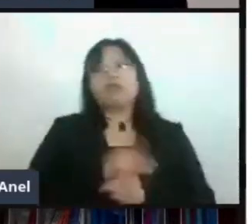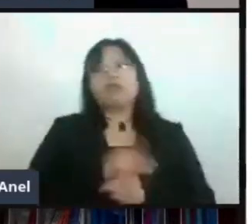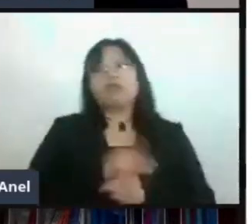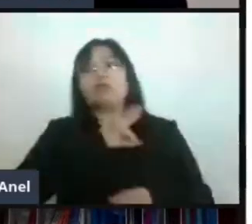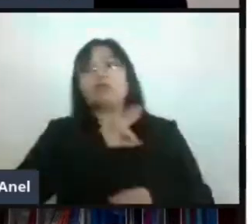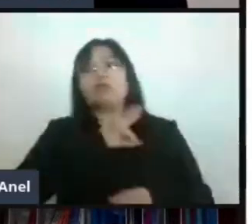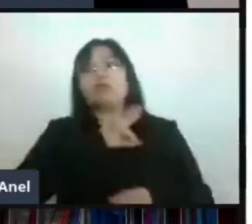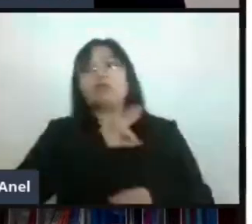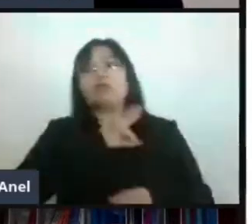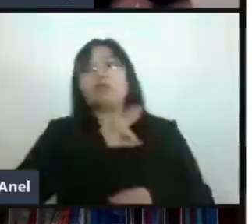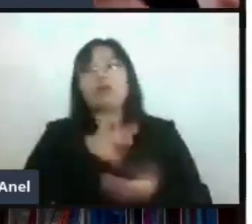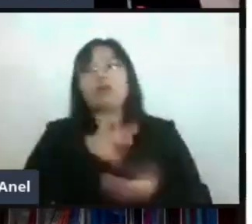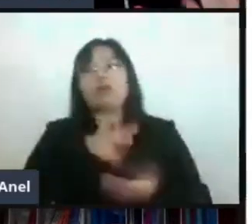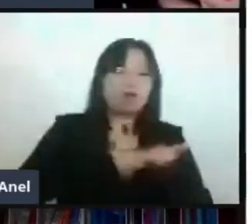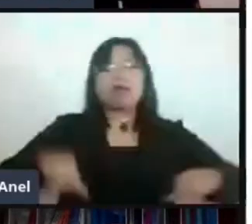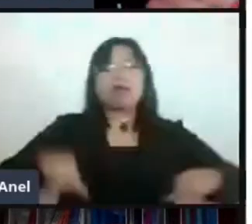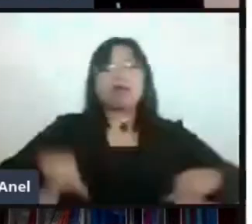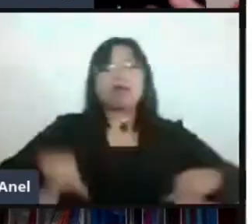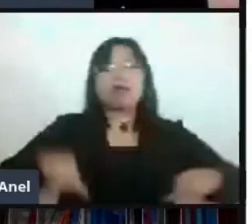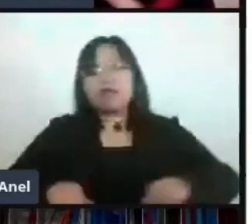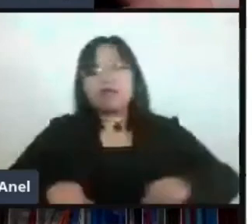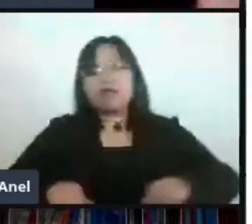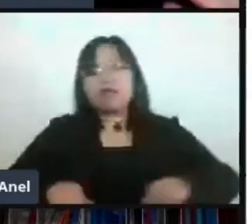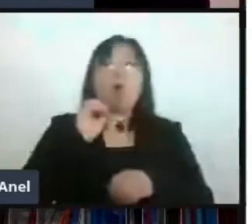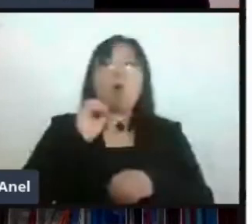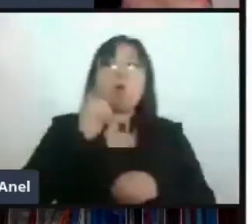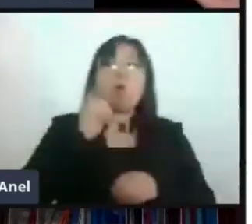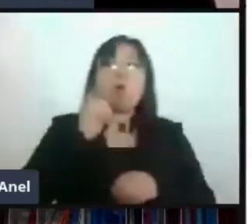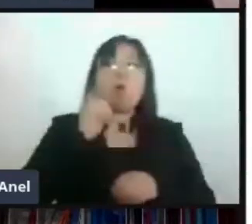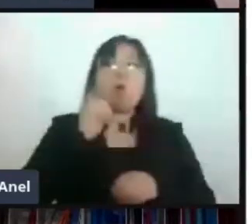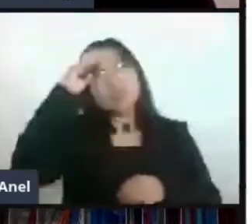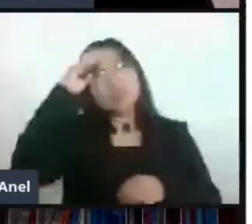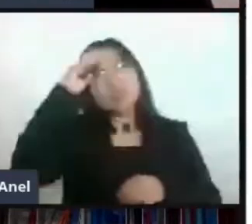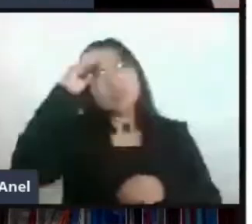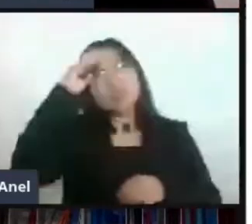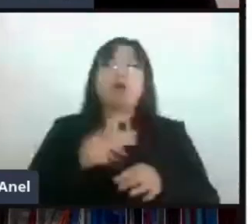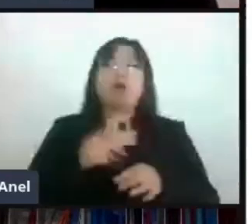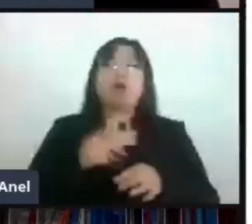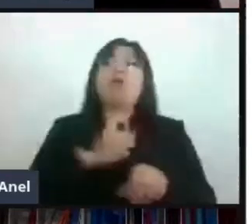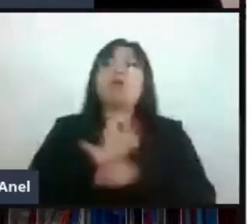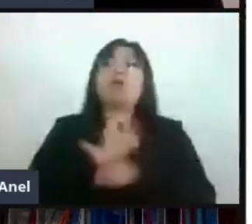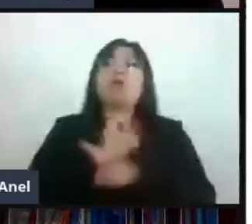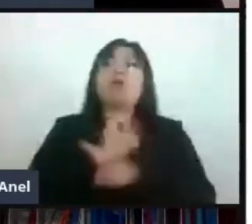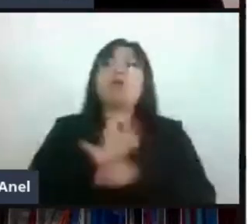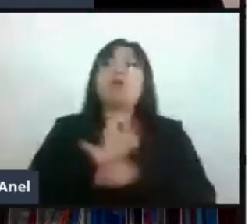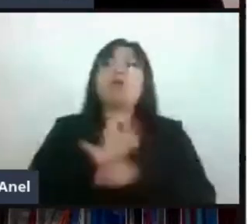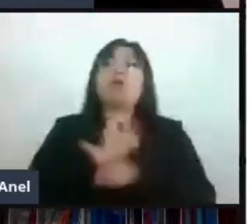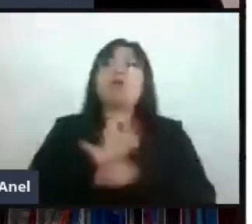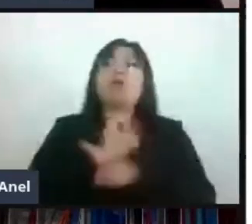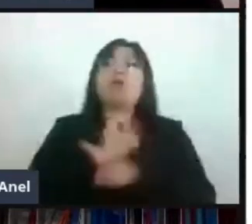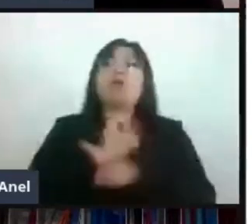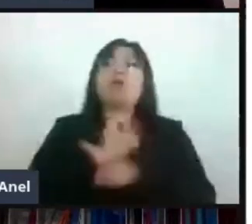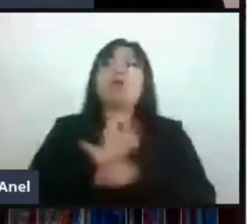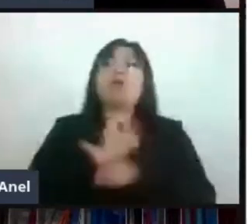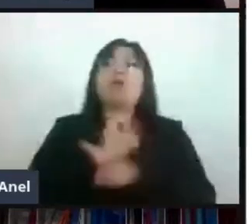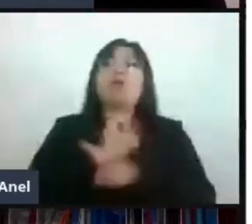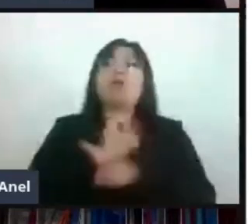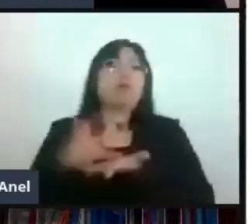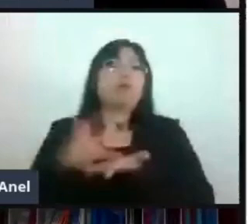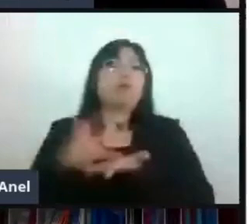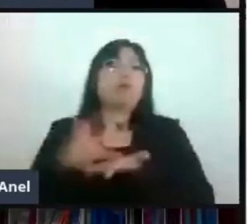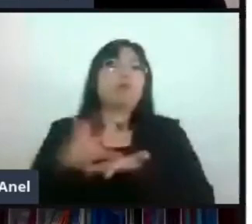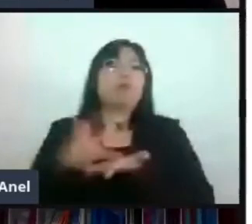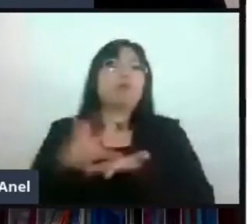actividades, lo cognitivo. ¿Cómo justo las herramientas de G Suite para educación ayudan en esto? Sí, bueno, desde luego que los criterios